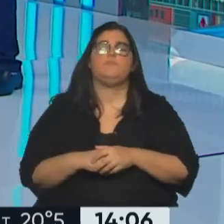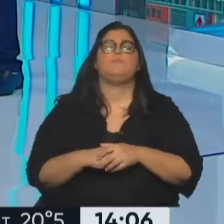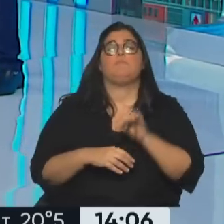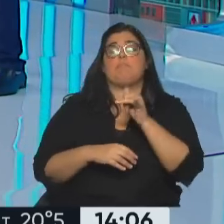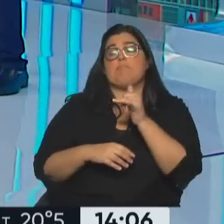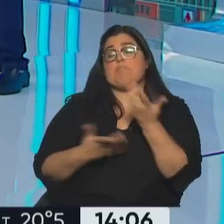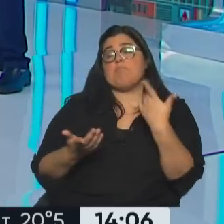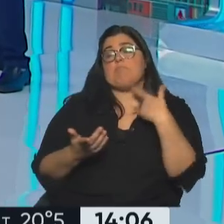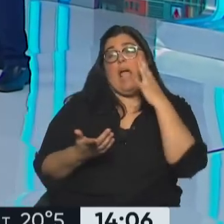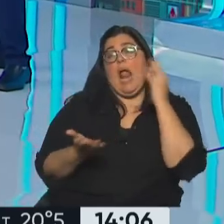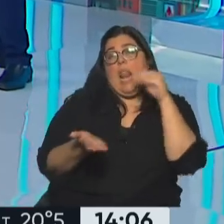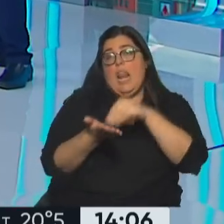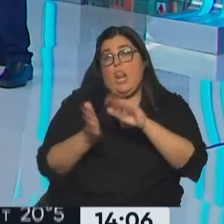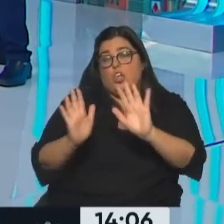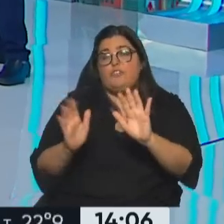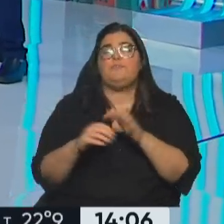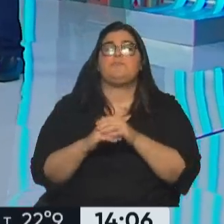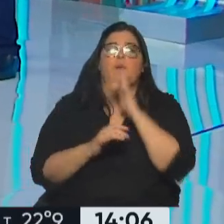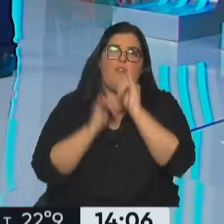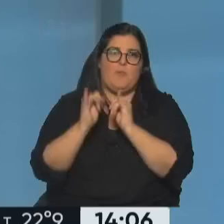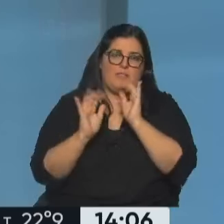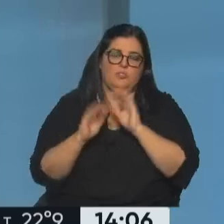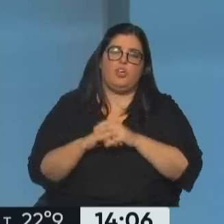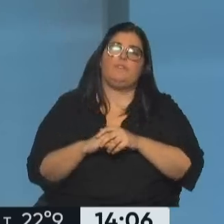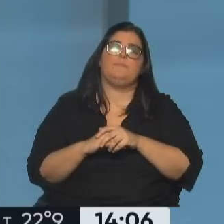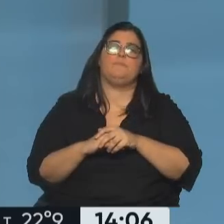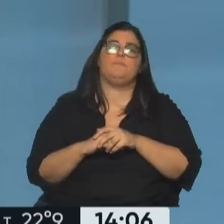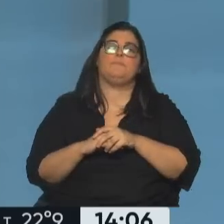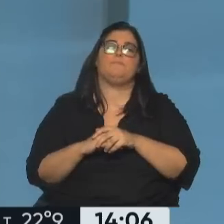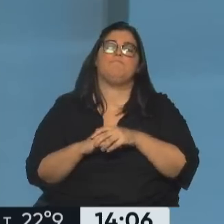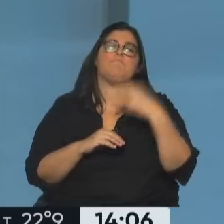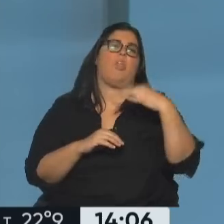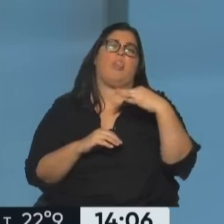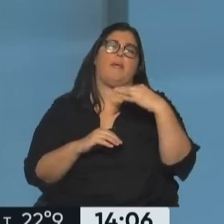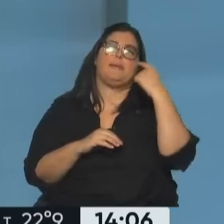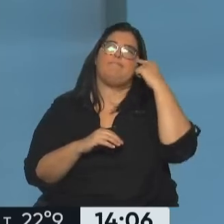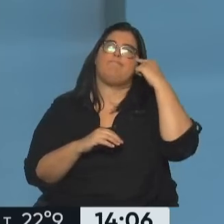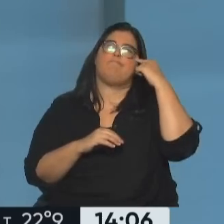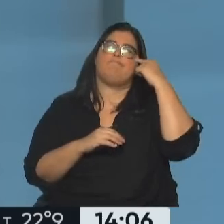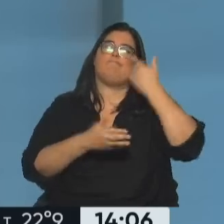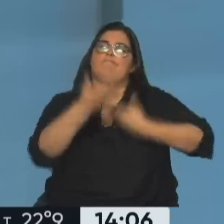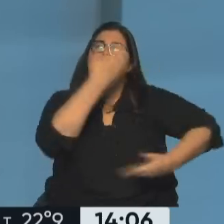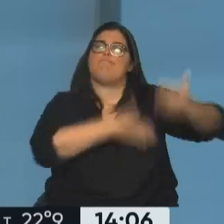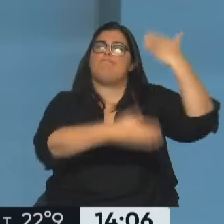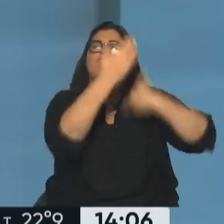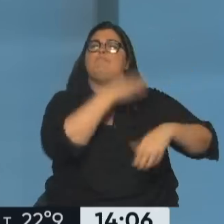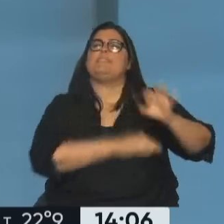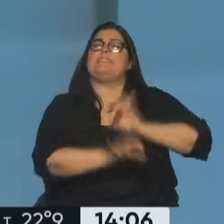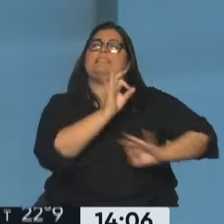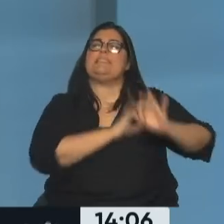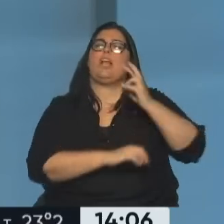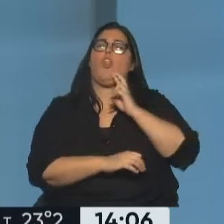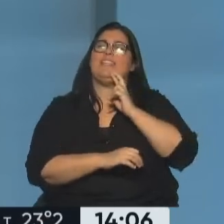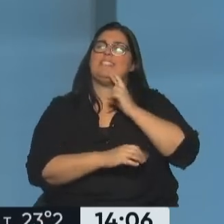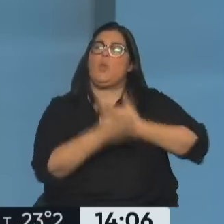ver, como para agregar algo de información, en Japón hay que irse a fines del siglo XIX como